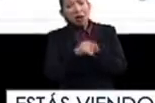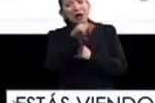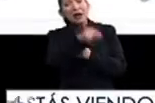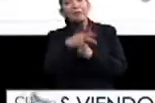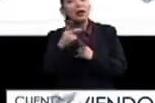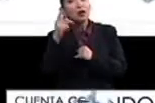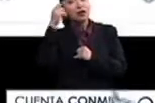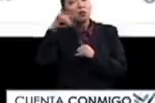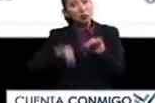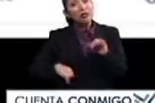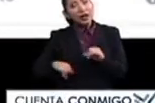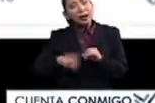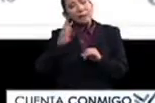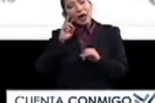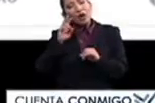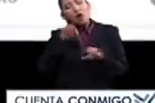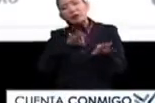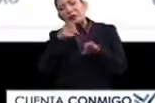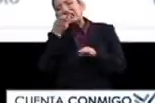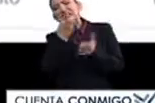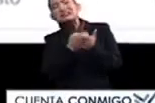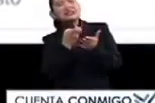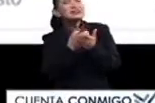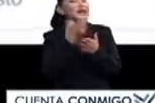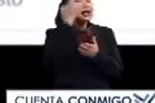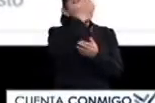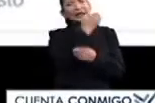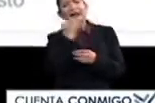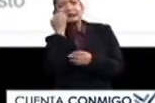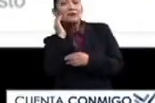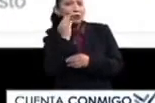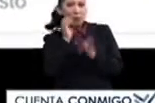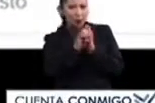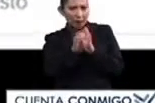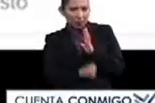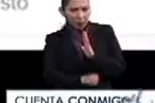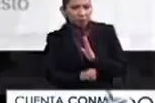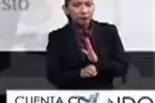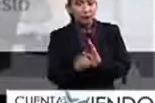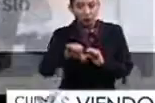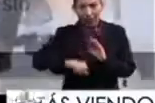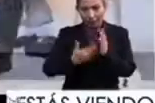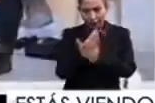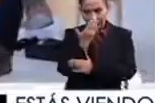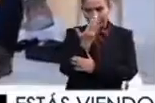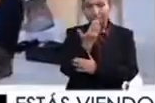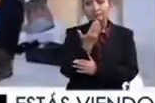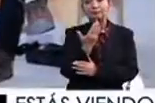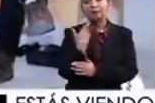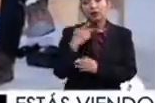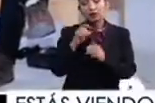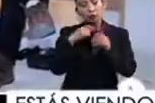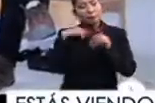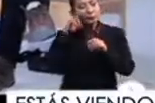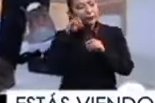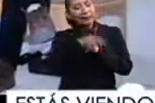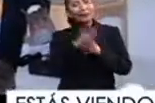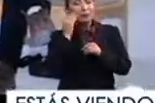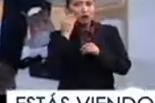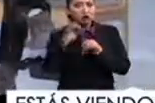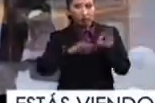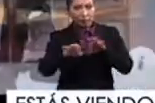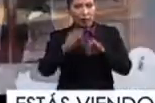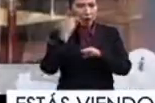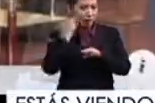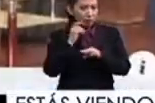tiempo pienso que hay que trabajar críticamente sobre ellas. En el Facebook, por ejemplo, hoy en la mañana abres tú el Facebook, yo trabajo todos los días